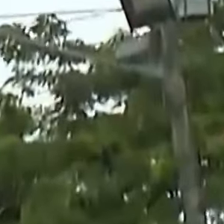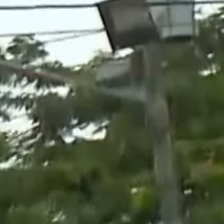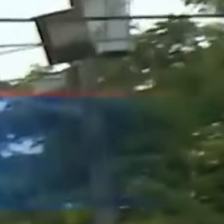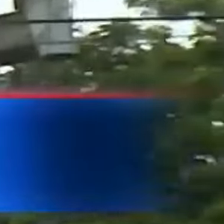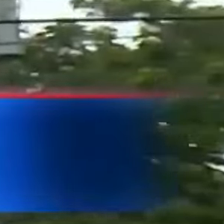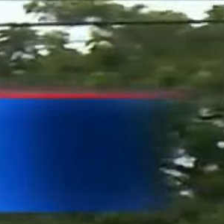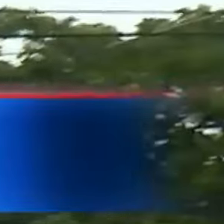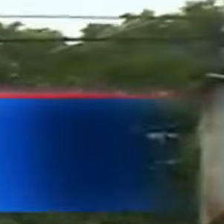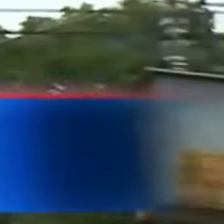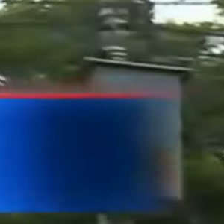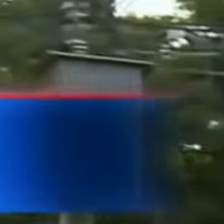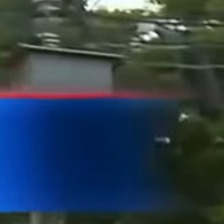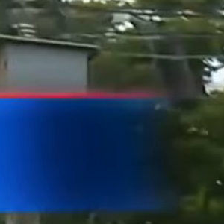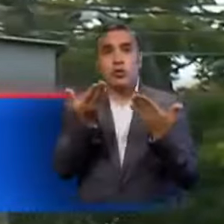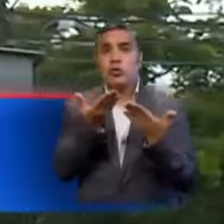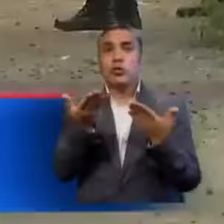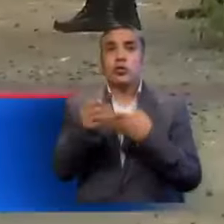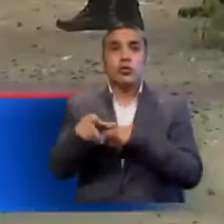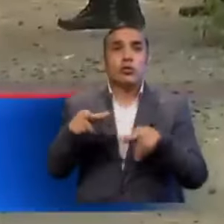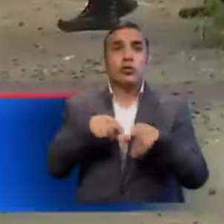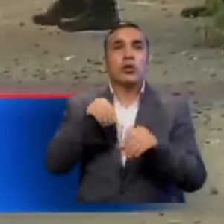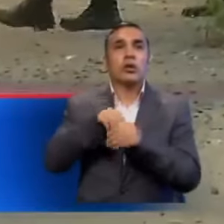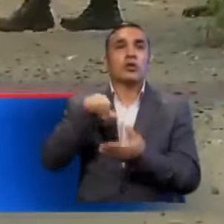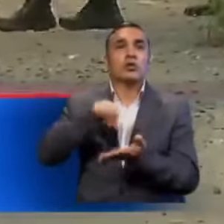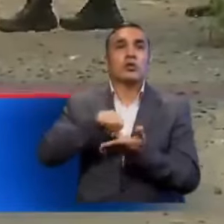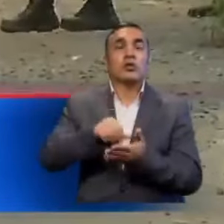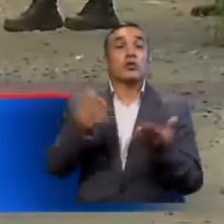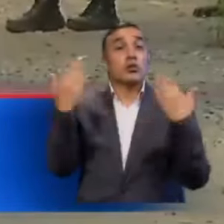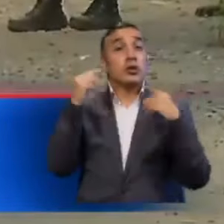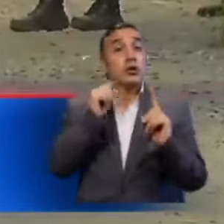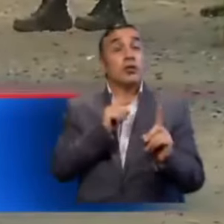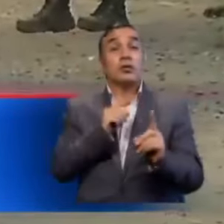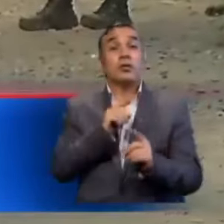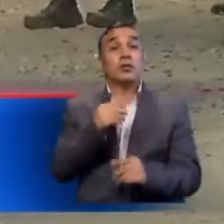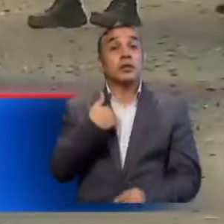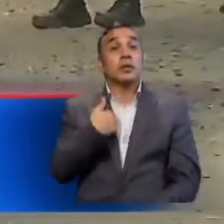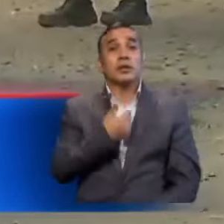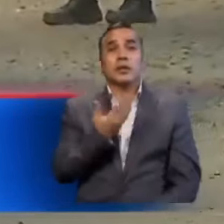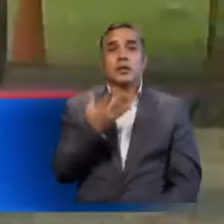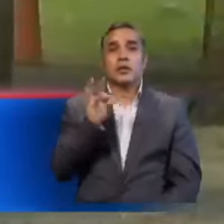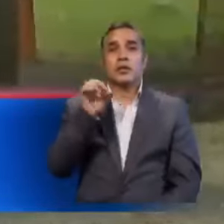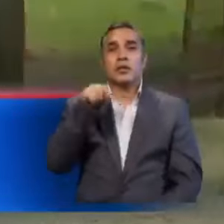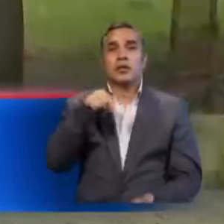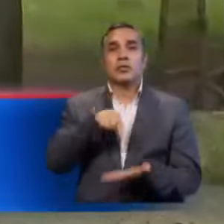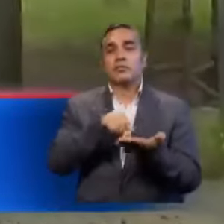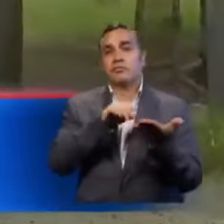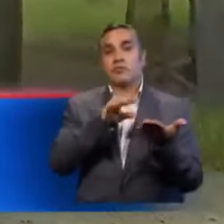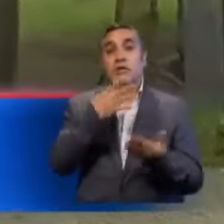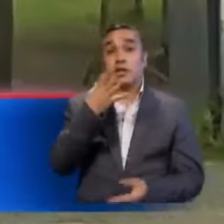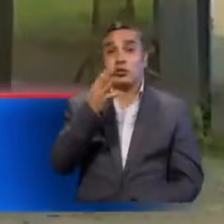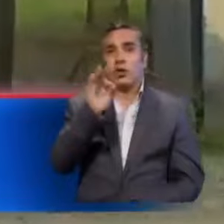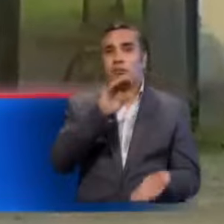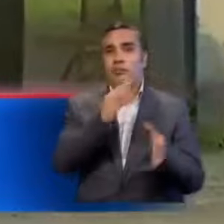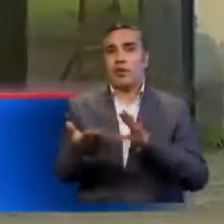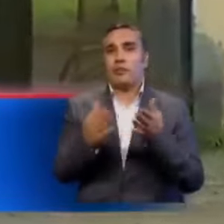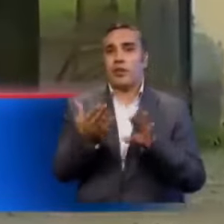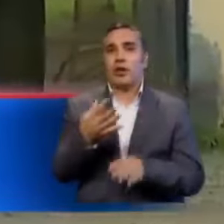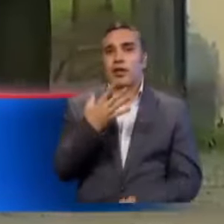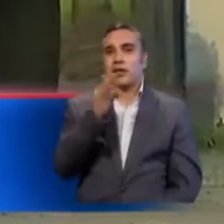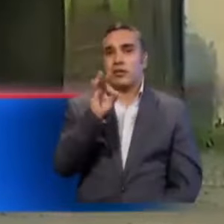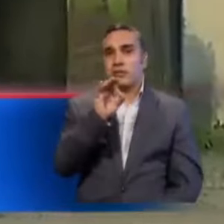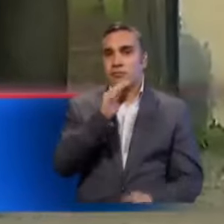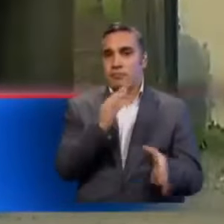atención, la preocupación se centra en estas ciudades. En Guayaquil, donde hubo 19 asesinatos, que es lo que se conoce